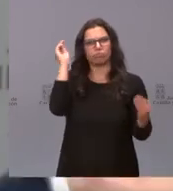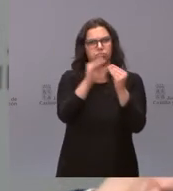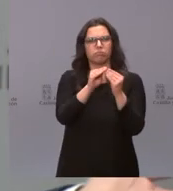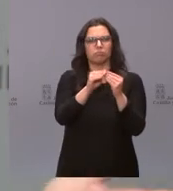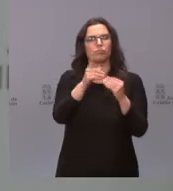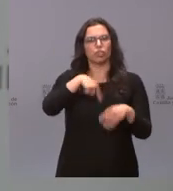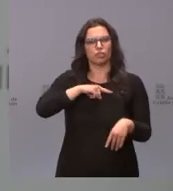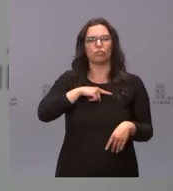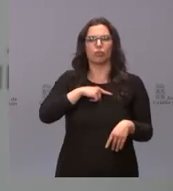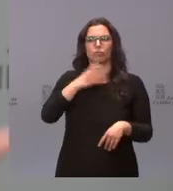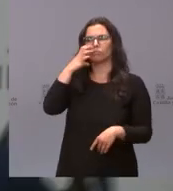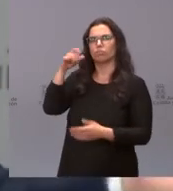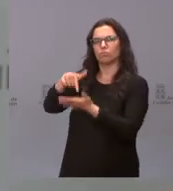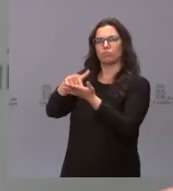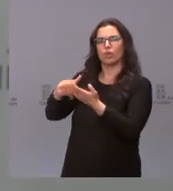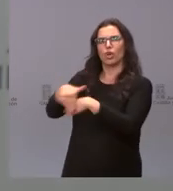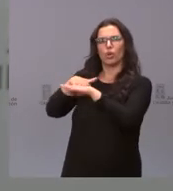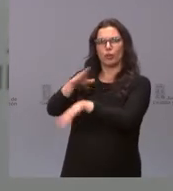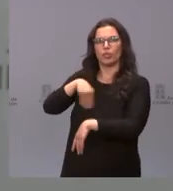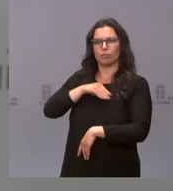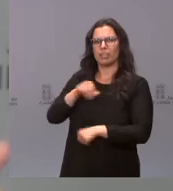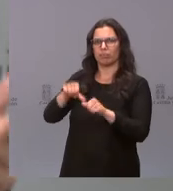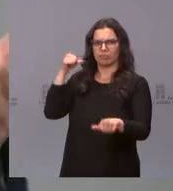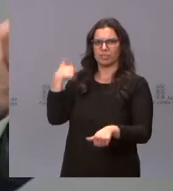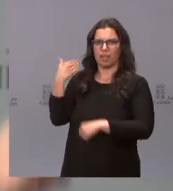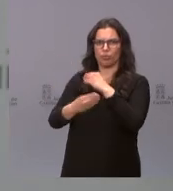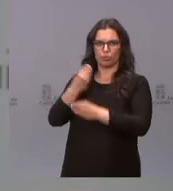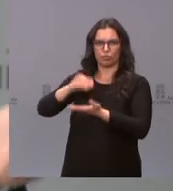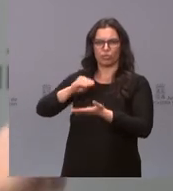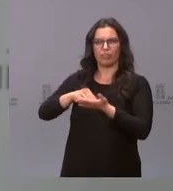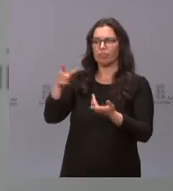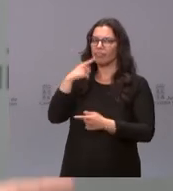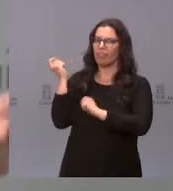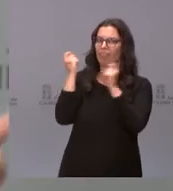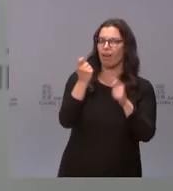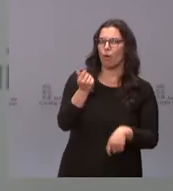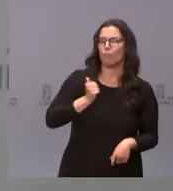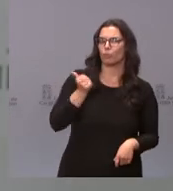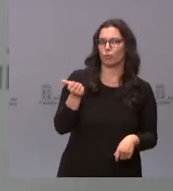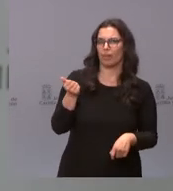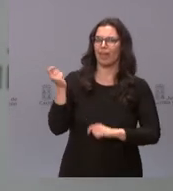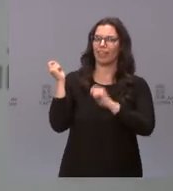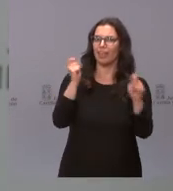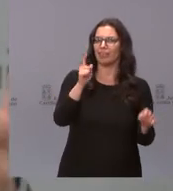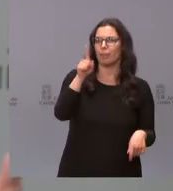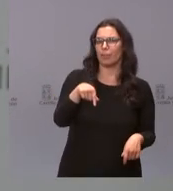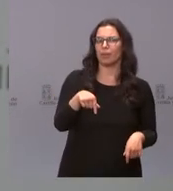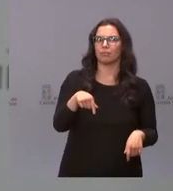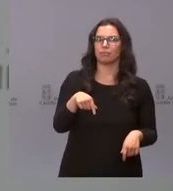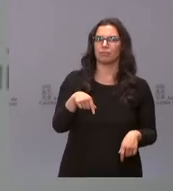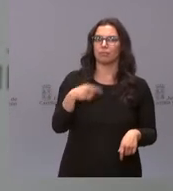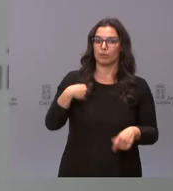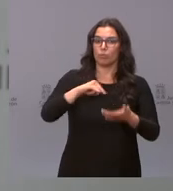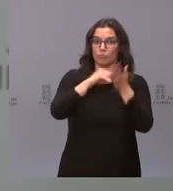a reclamar al gobierno de españa le hemos reclamado en otras ocasiones que de oportunidad que de posibilidad a que los